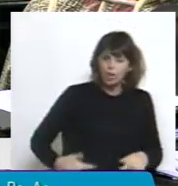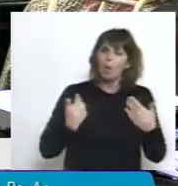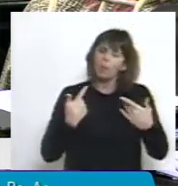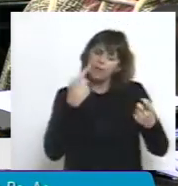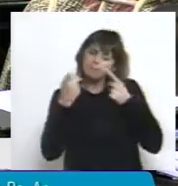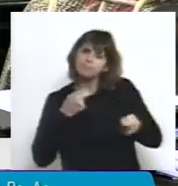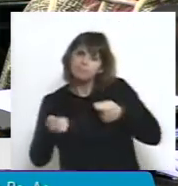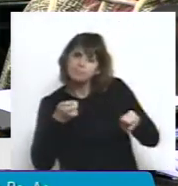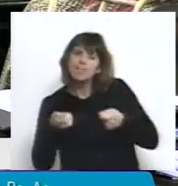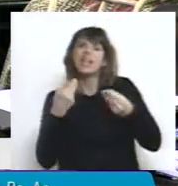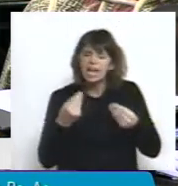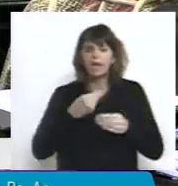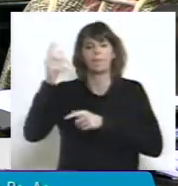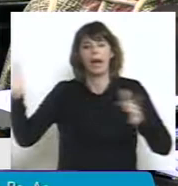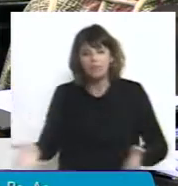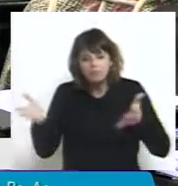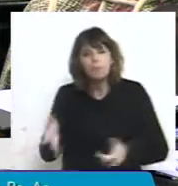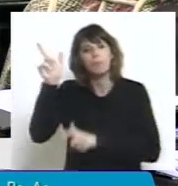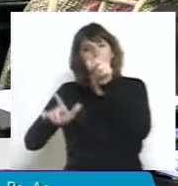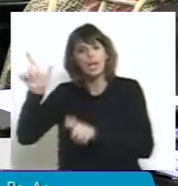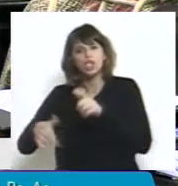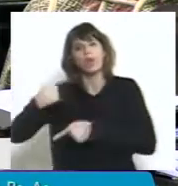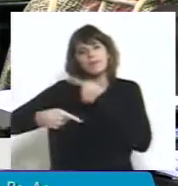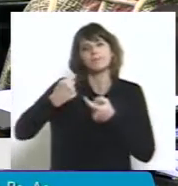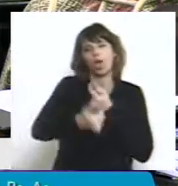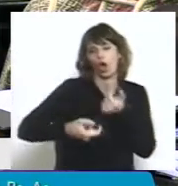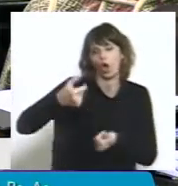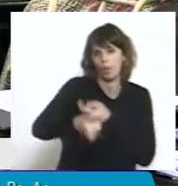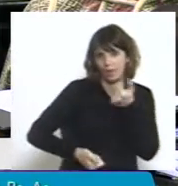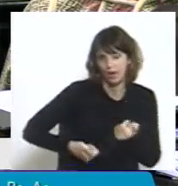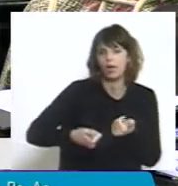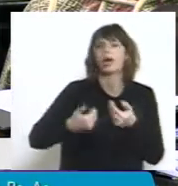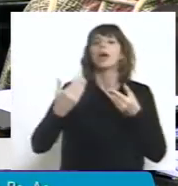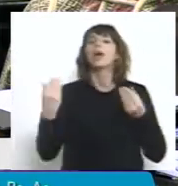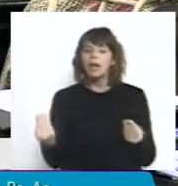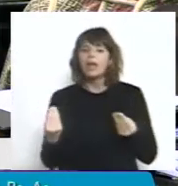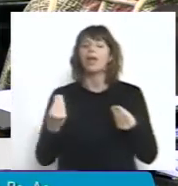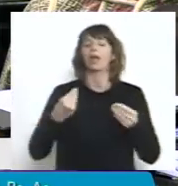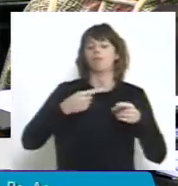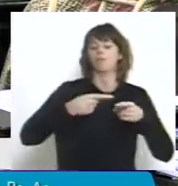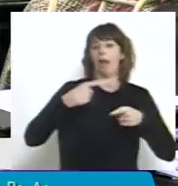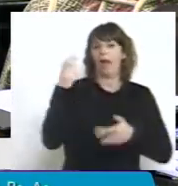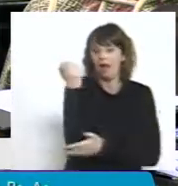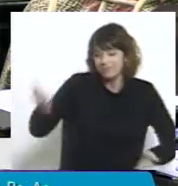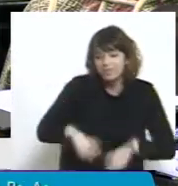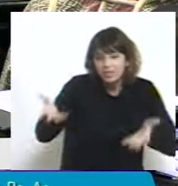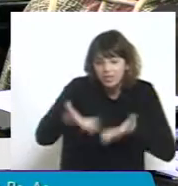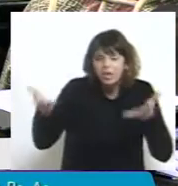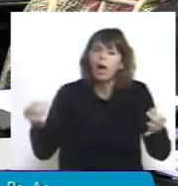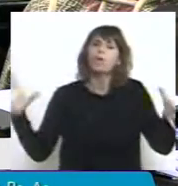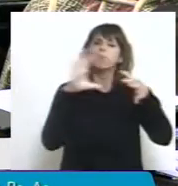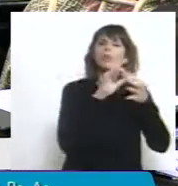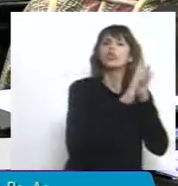interno. La política fiscal fue expansiva y fue acompañada con una política